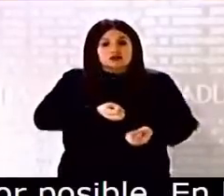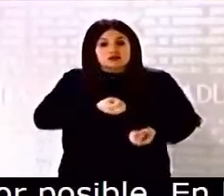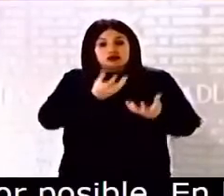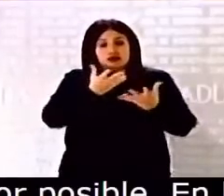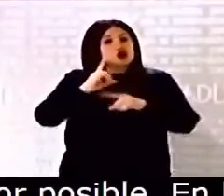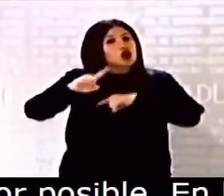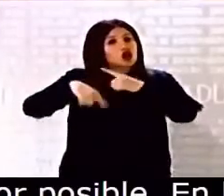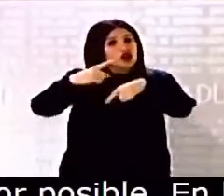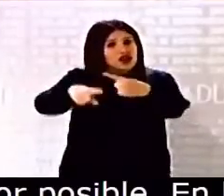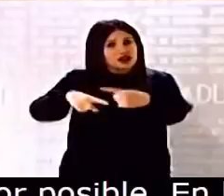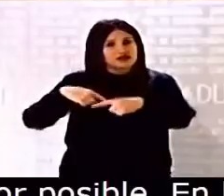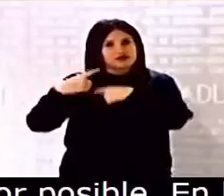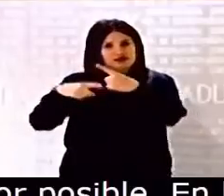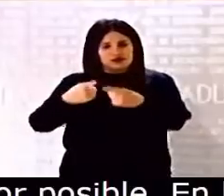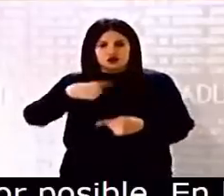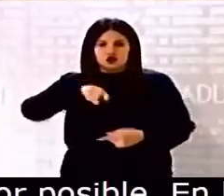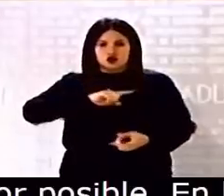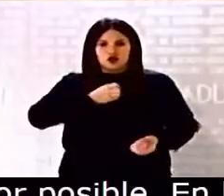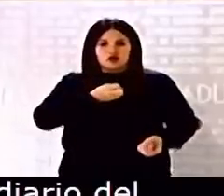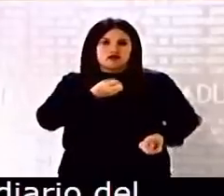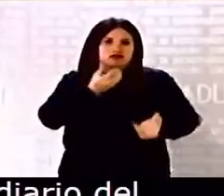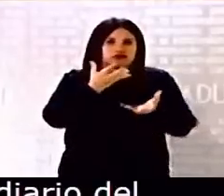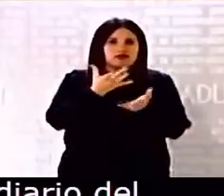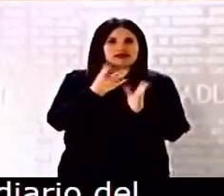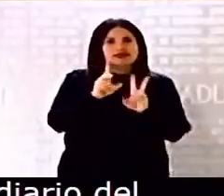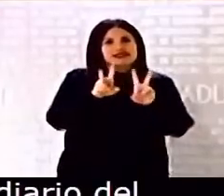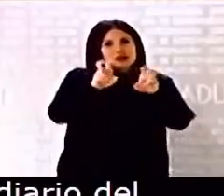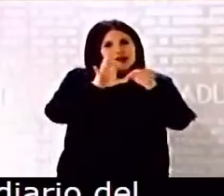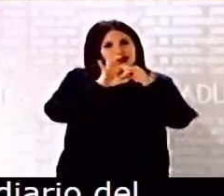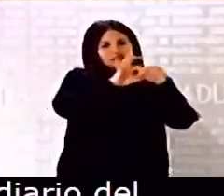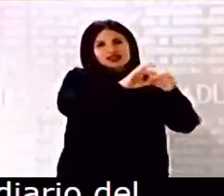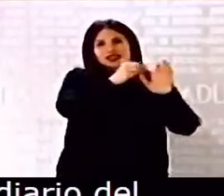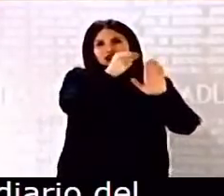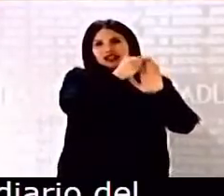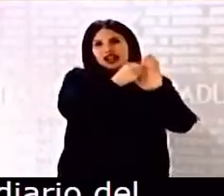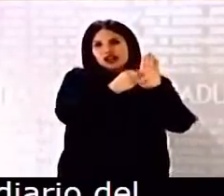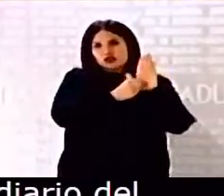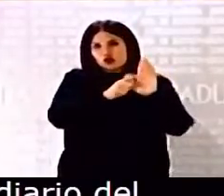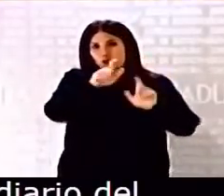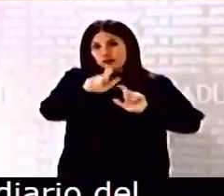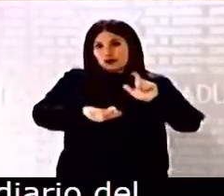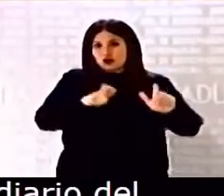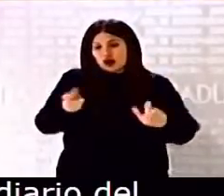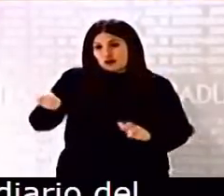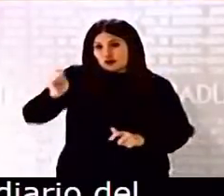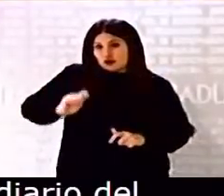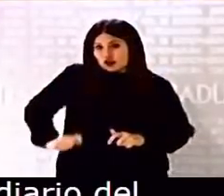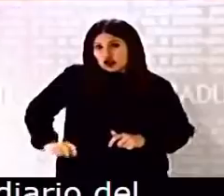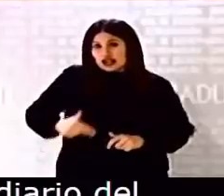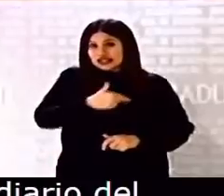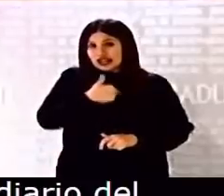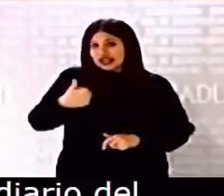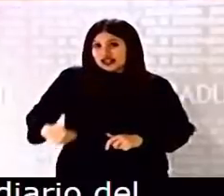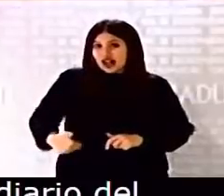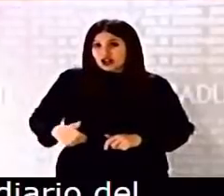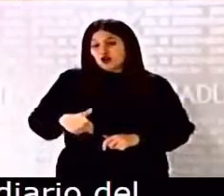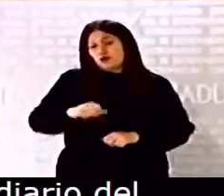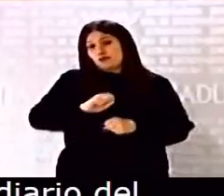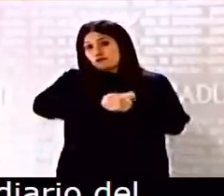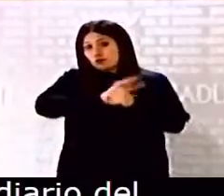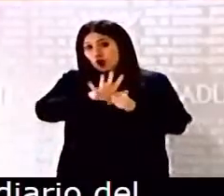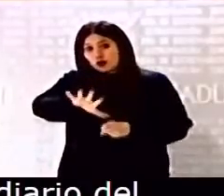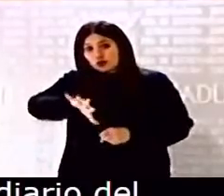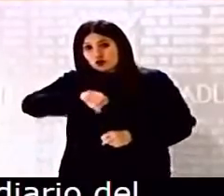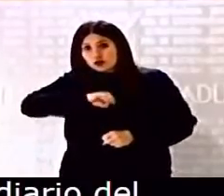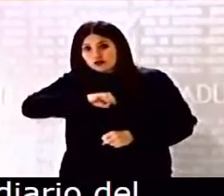diario del personal sanitario que se ha infectado, es